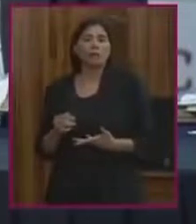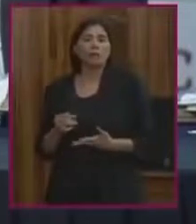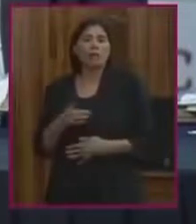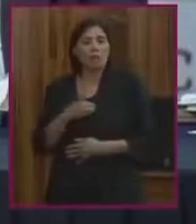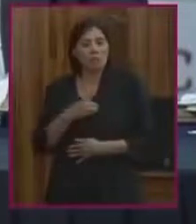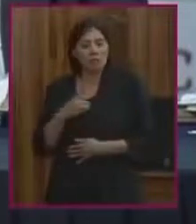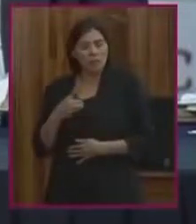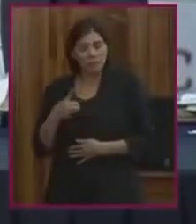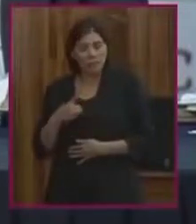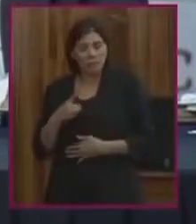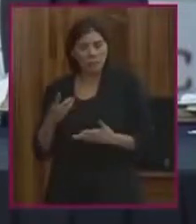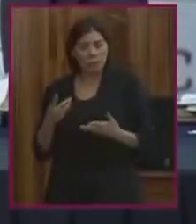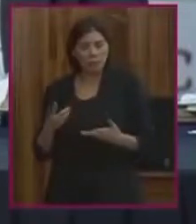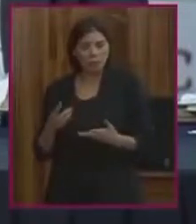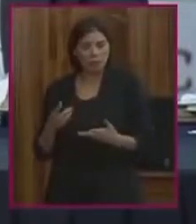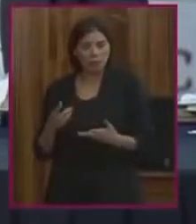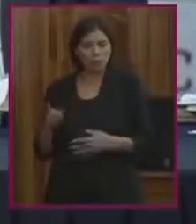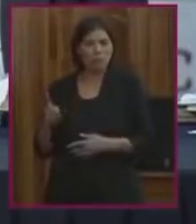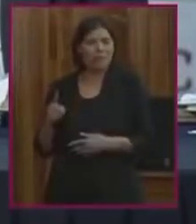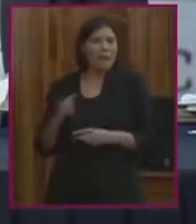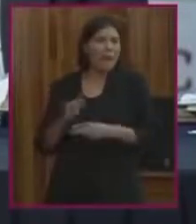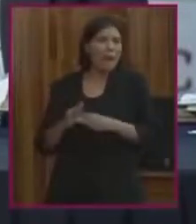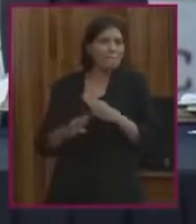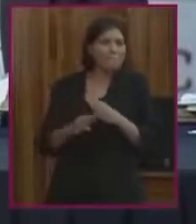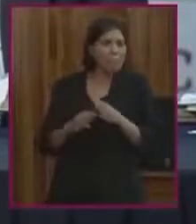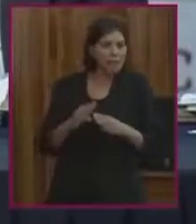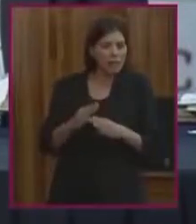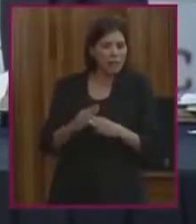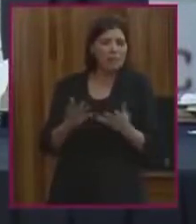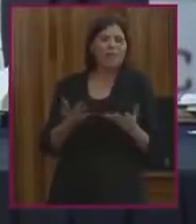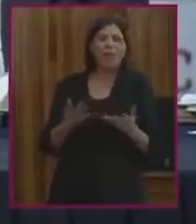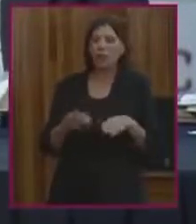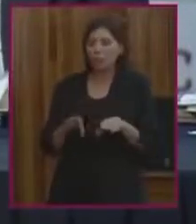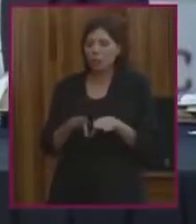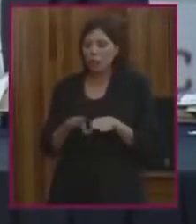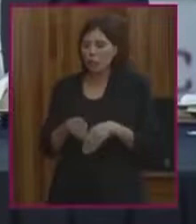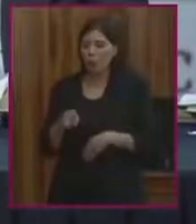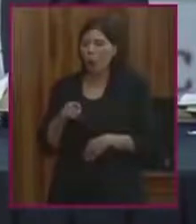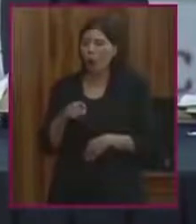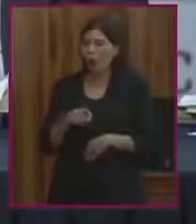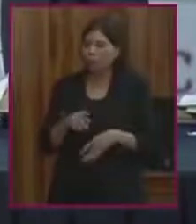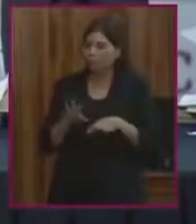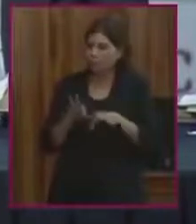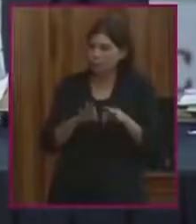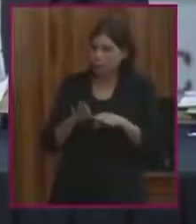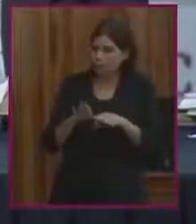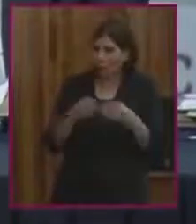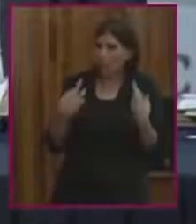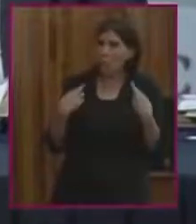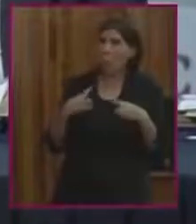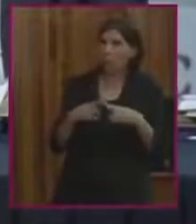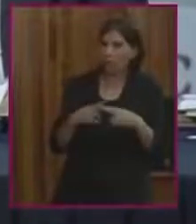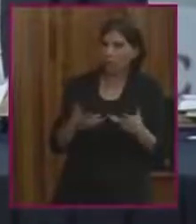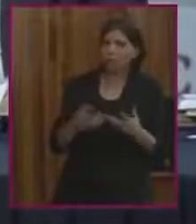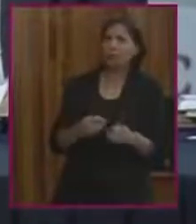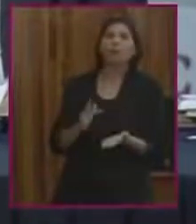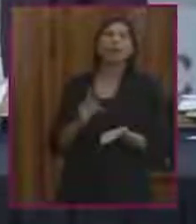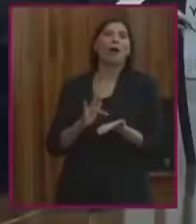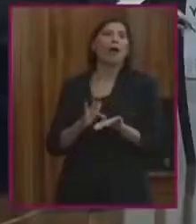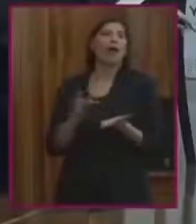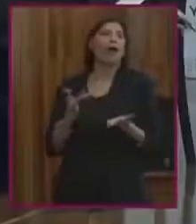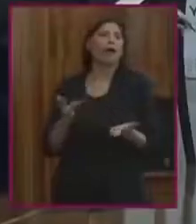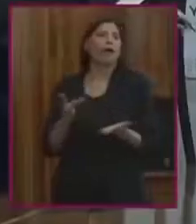qué tipo, en qué disciplinas o cómo las vamos a aplicar en nuestra labor docente. Y sería todo. Muchas gracias.